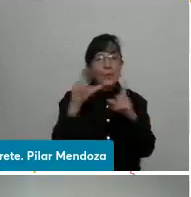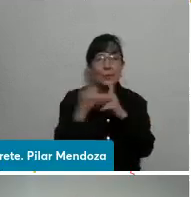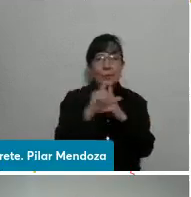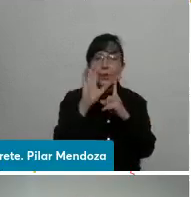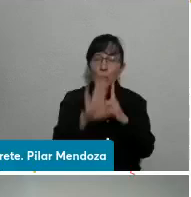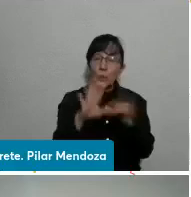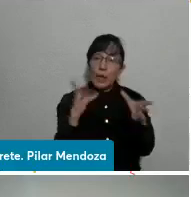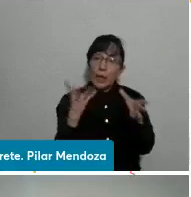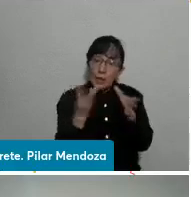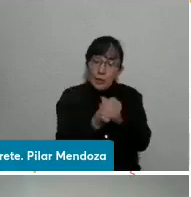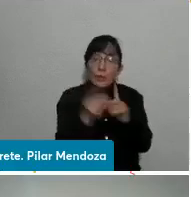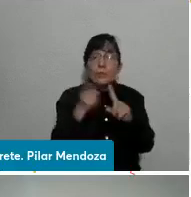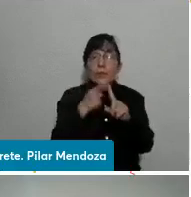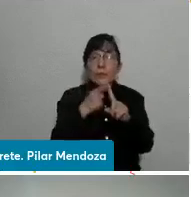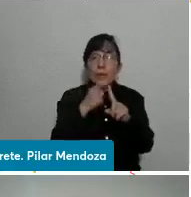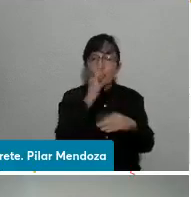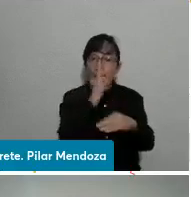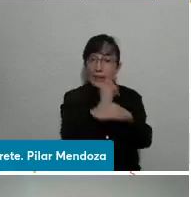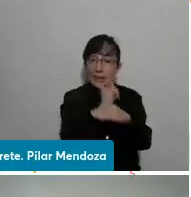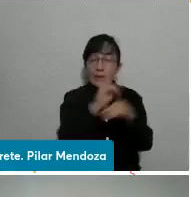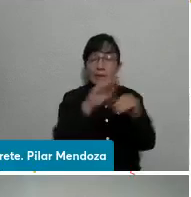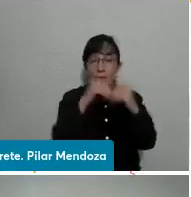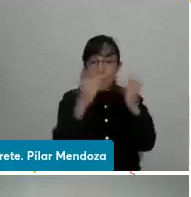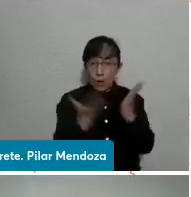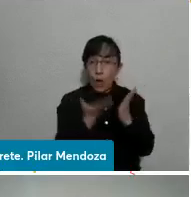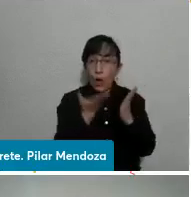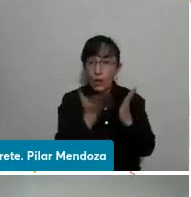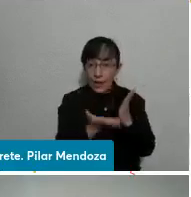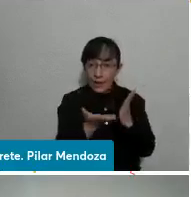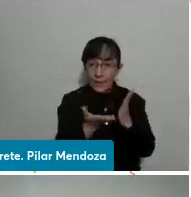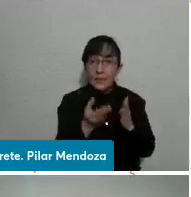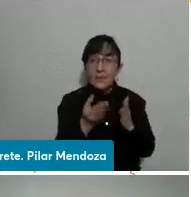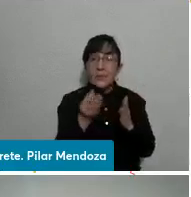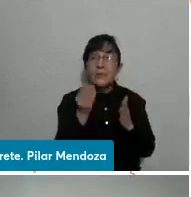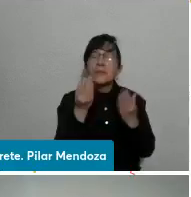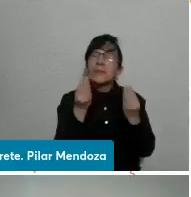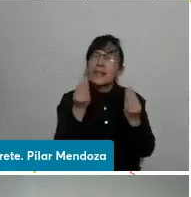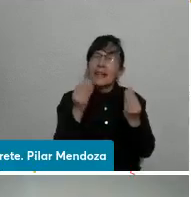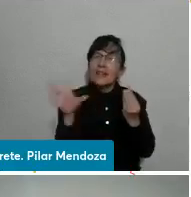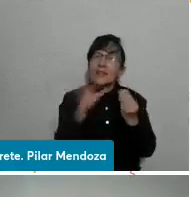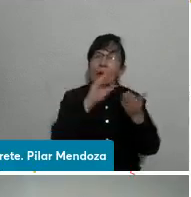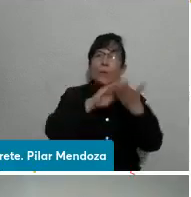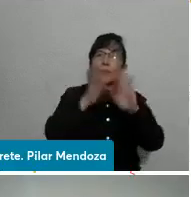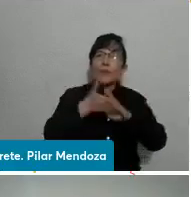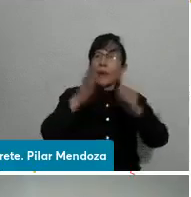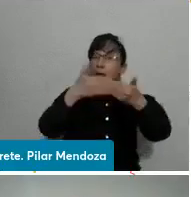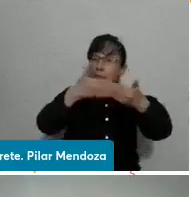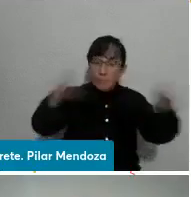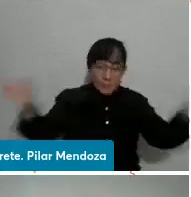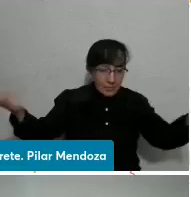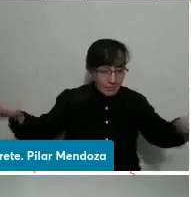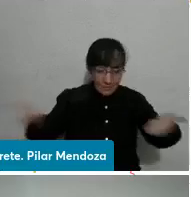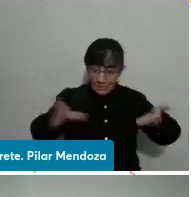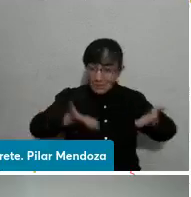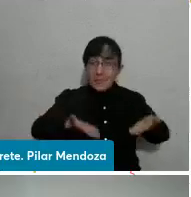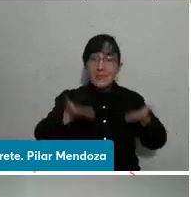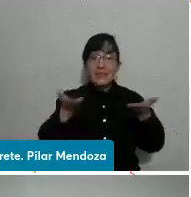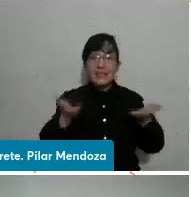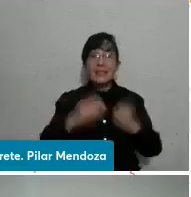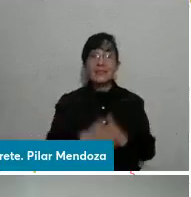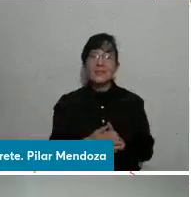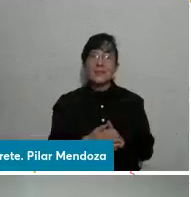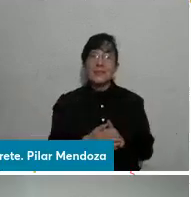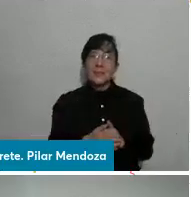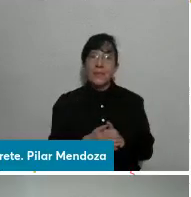nivel institucional pues, para atender a toda la comunidad educativa. Y pues, no sé,